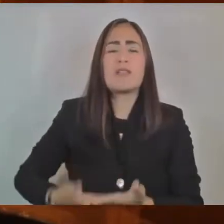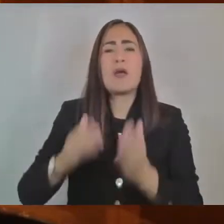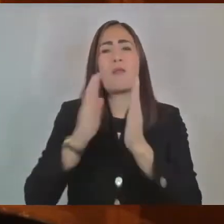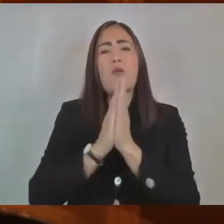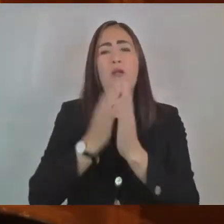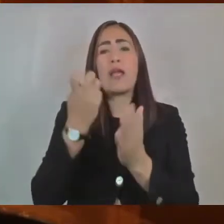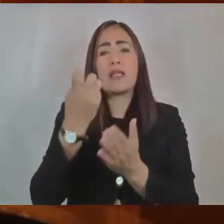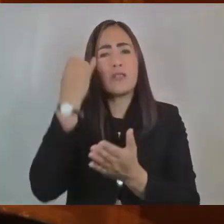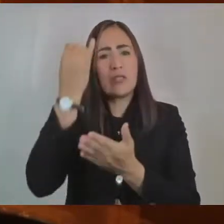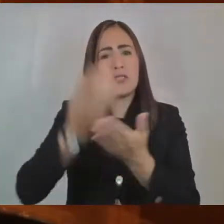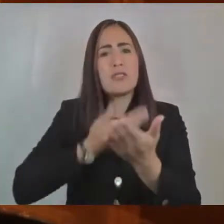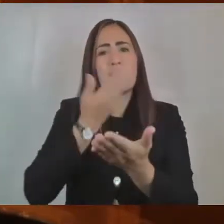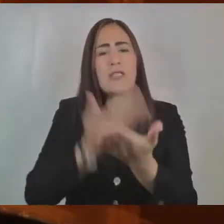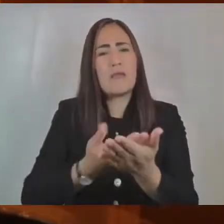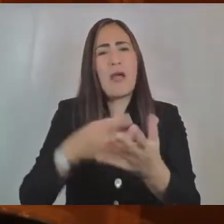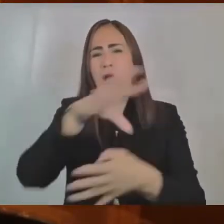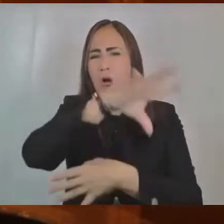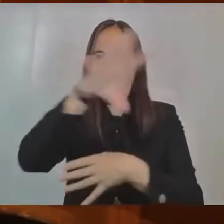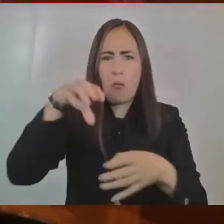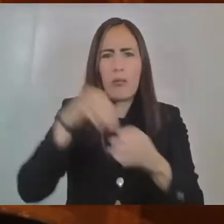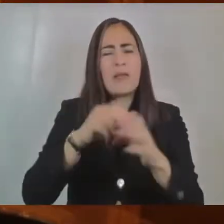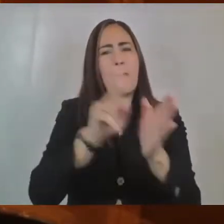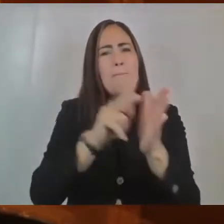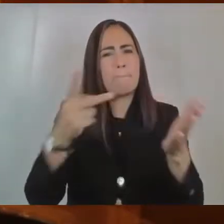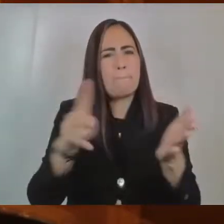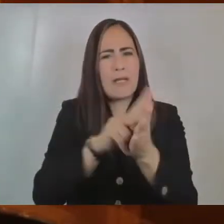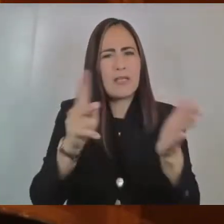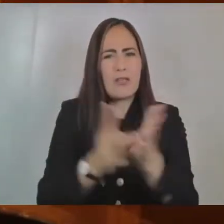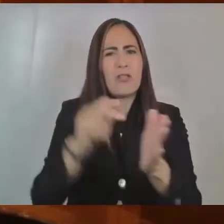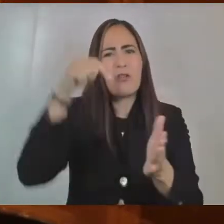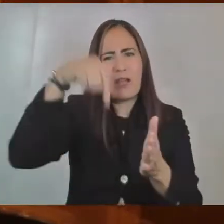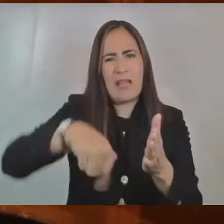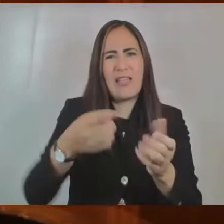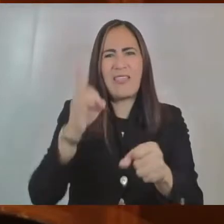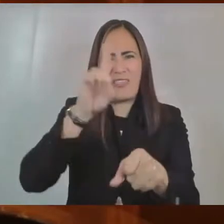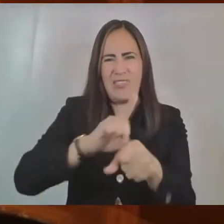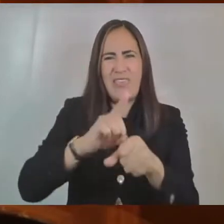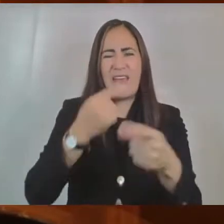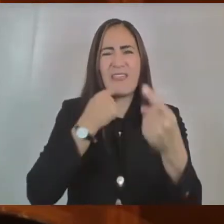que esta iniciativa se inserte íntegra en la Gaceta Parlamentaria del Diario de los